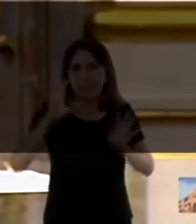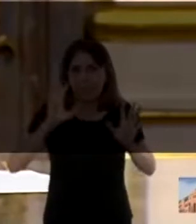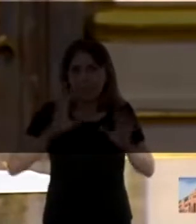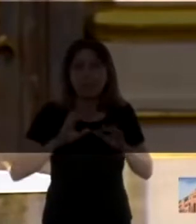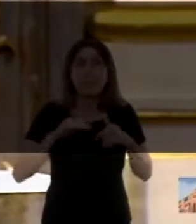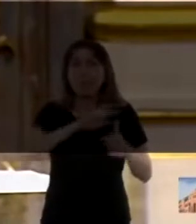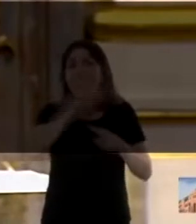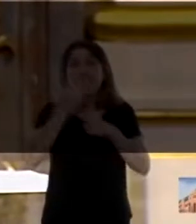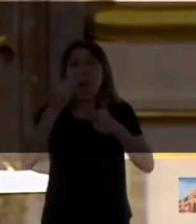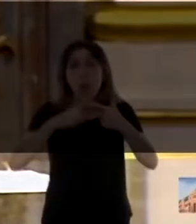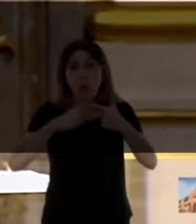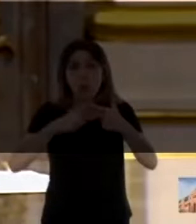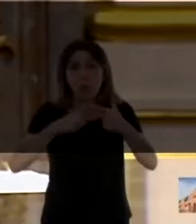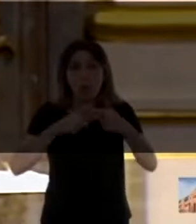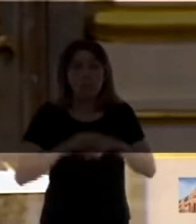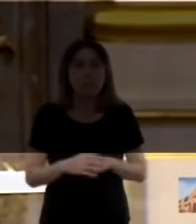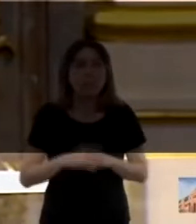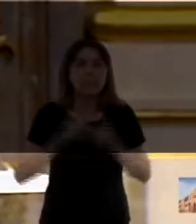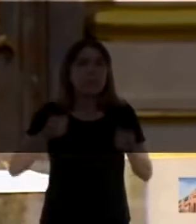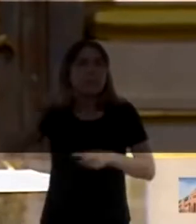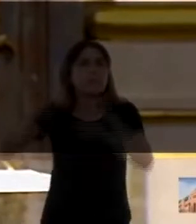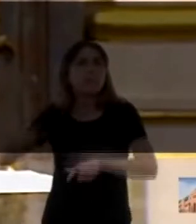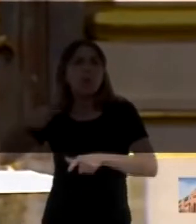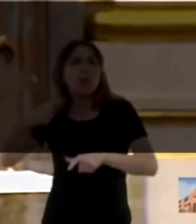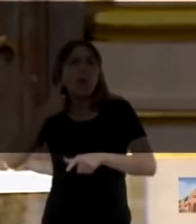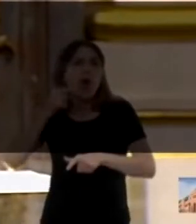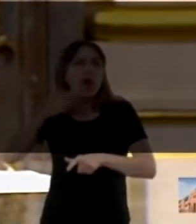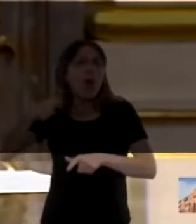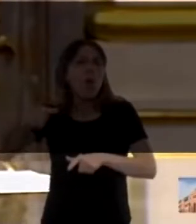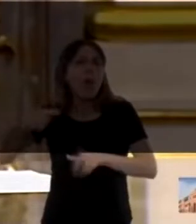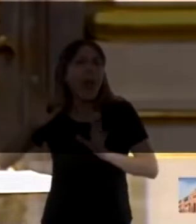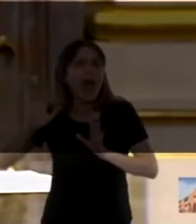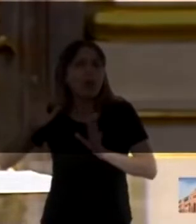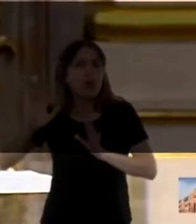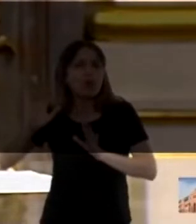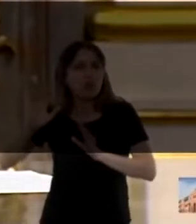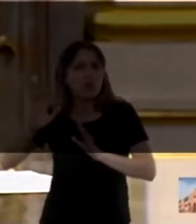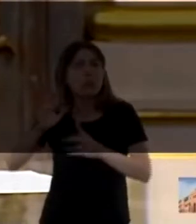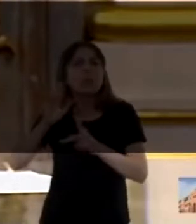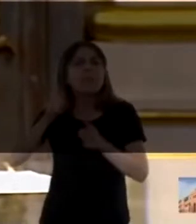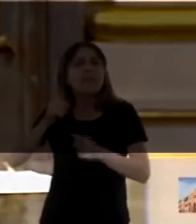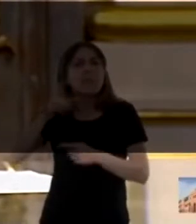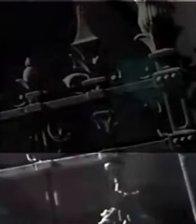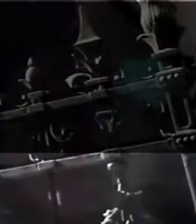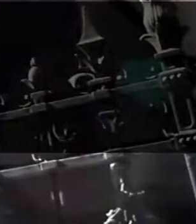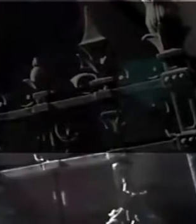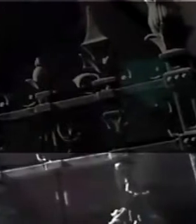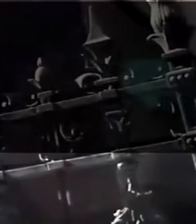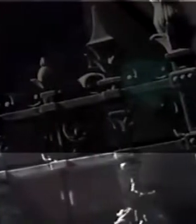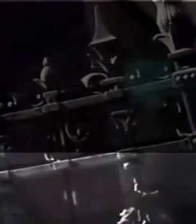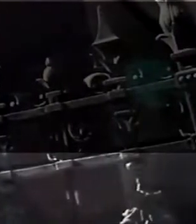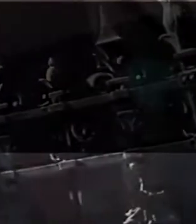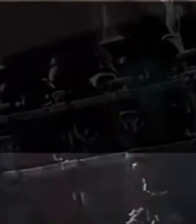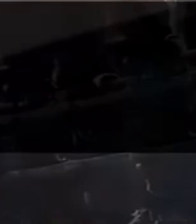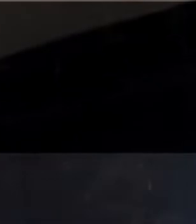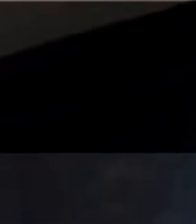que es el cálculo de esta alícuota. El presidente de la Cámara de Diputados, Sergio Massa, planteó la necesidad de que el gobierno aumente este